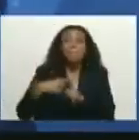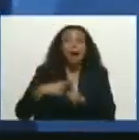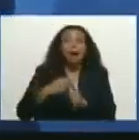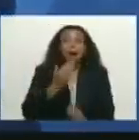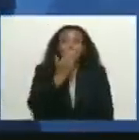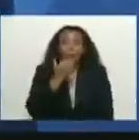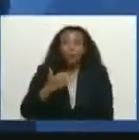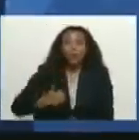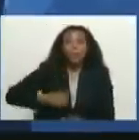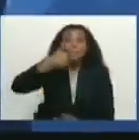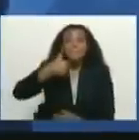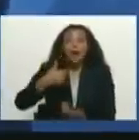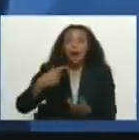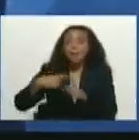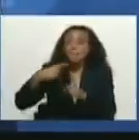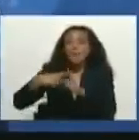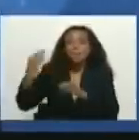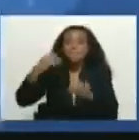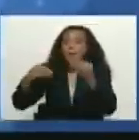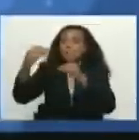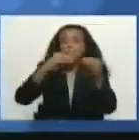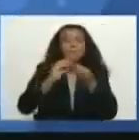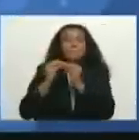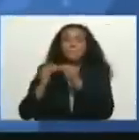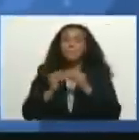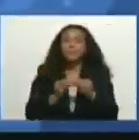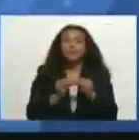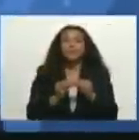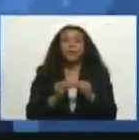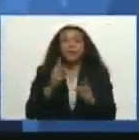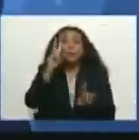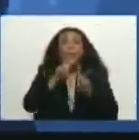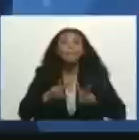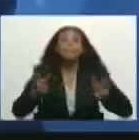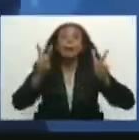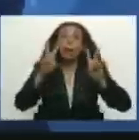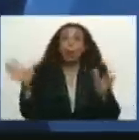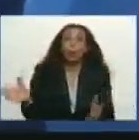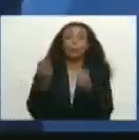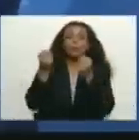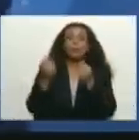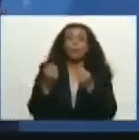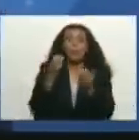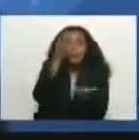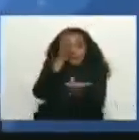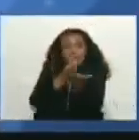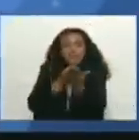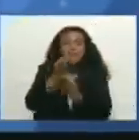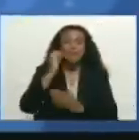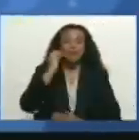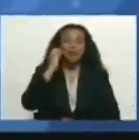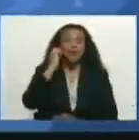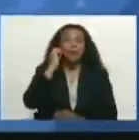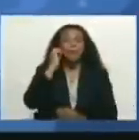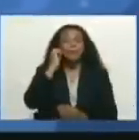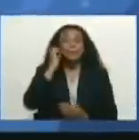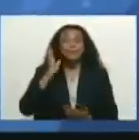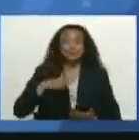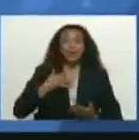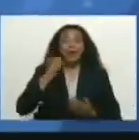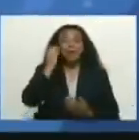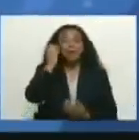Más. Vamos por más recuperación, por más valores, por más fe, para que sigamos siendo venezolanos de fe